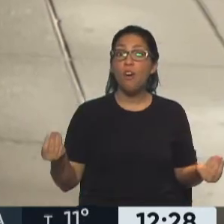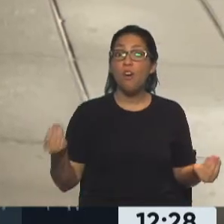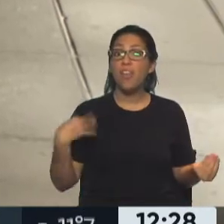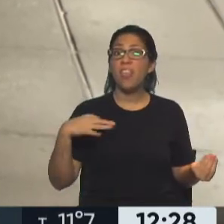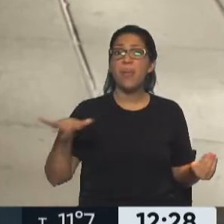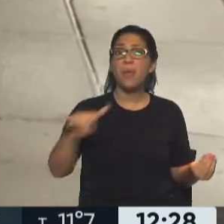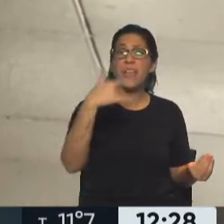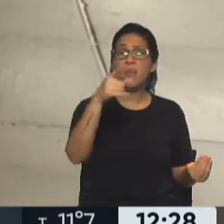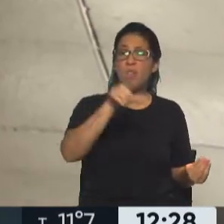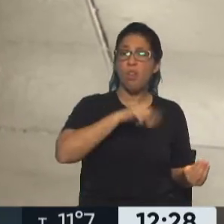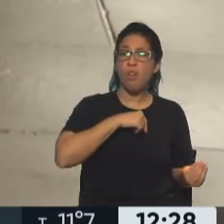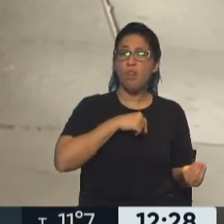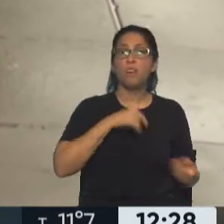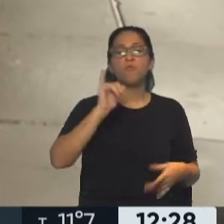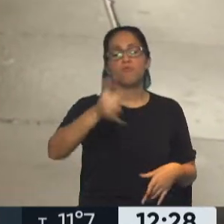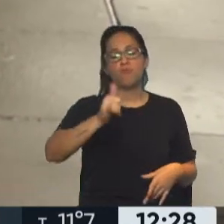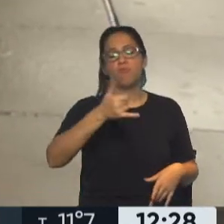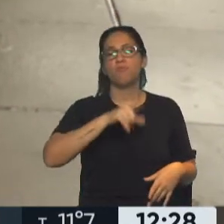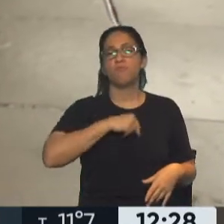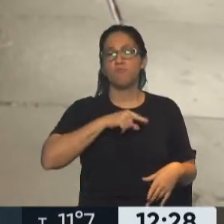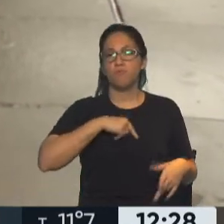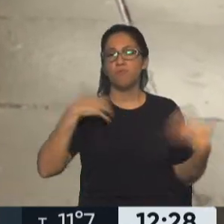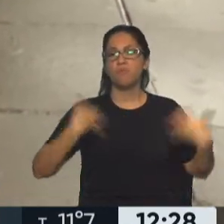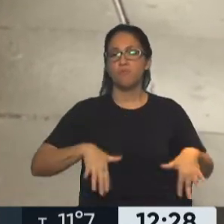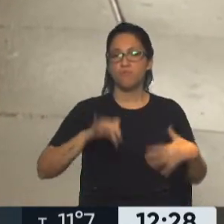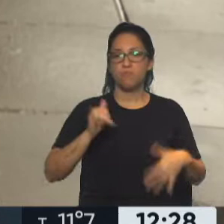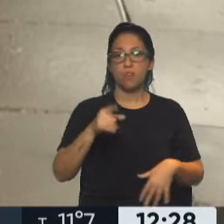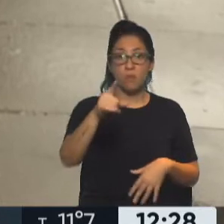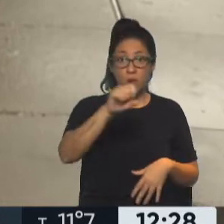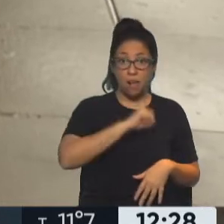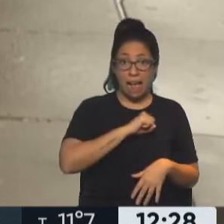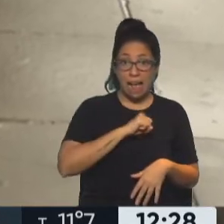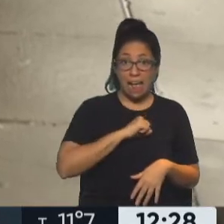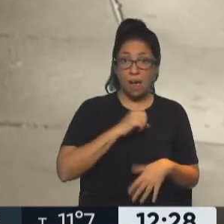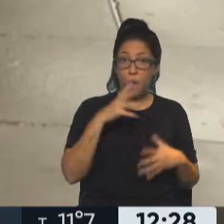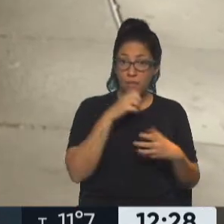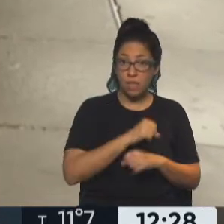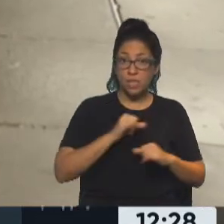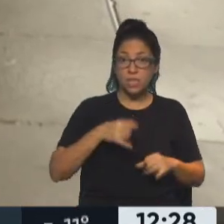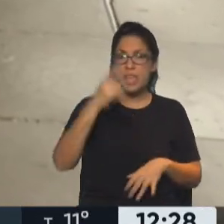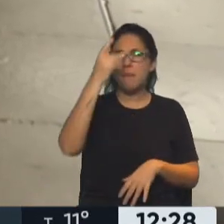tiene que ir, ¿te dolería? Y mucho, sí. ¿Bancás a Benedetto como sea, más allá de los